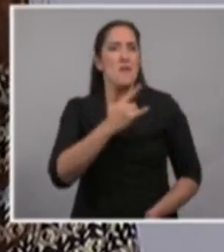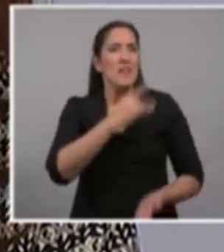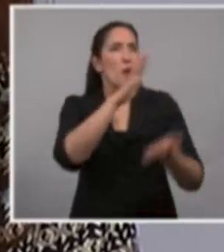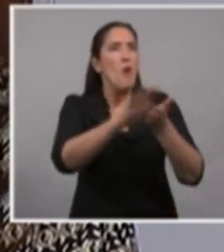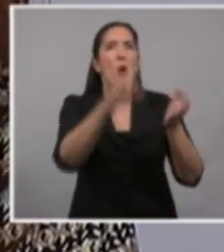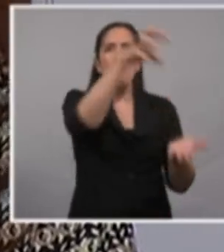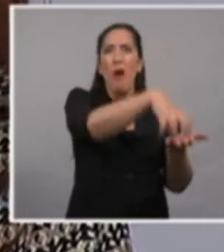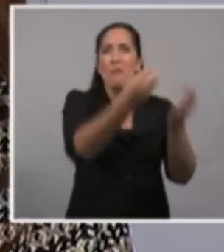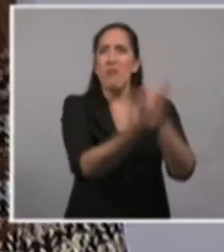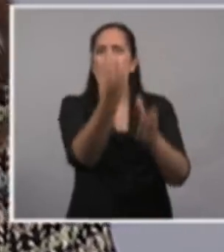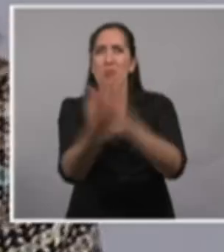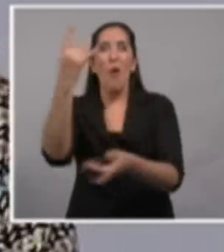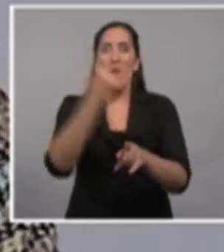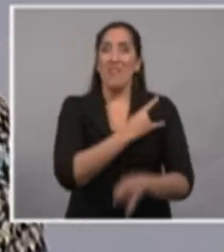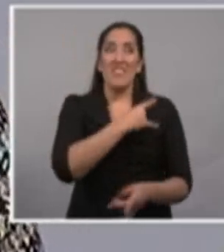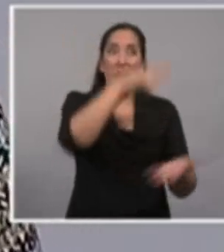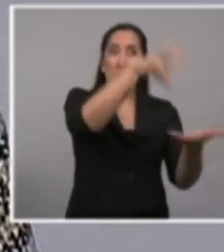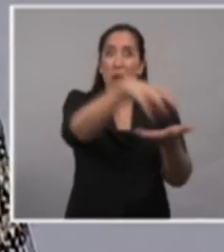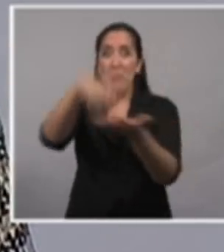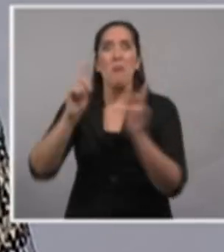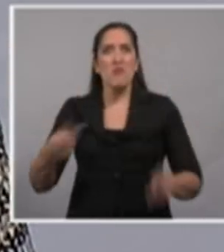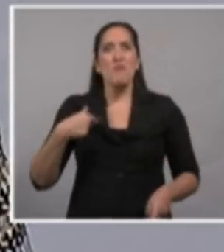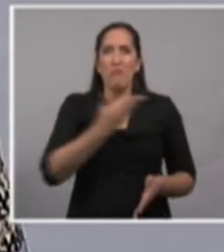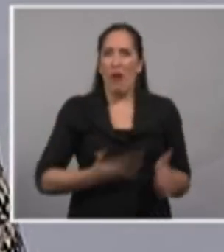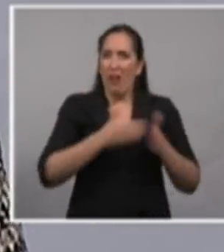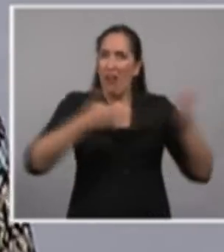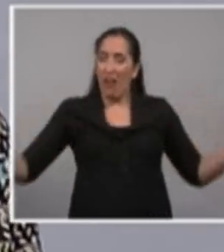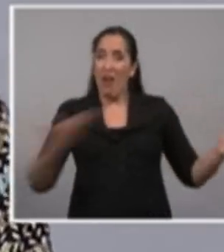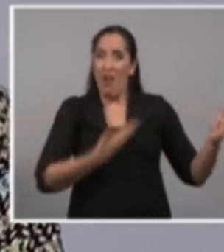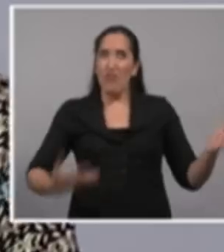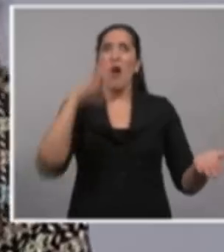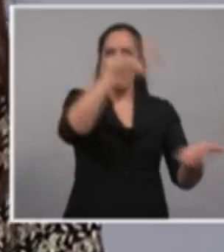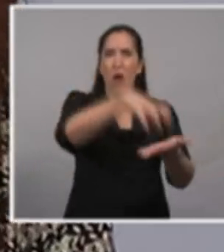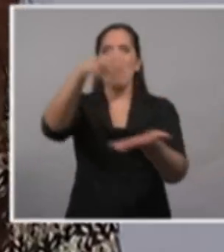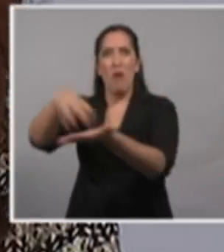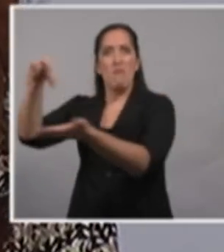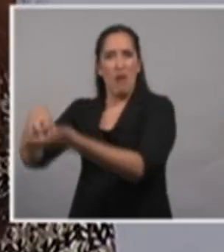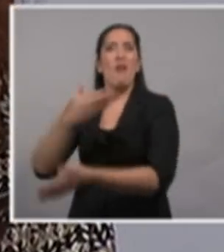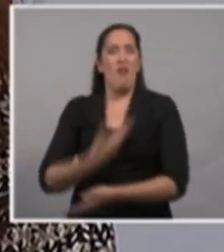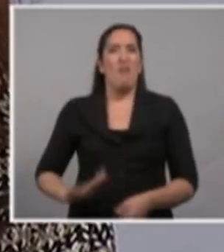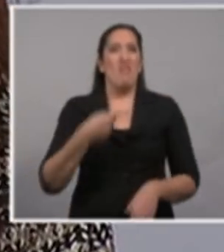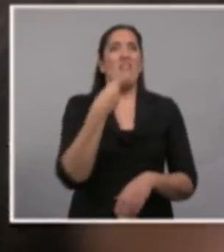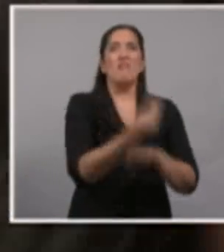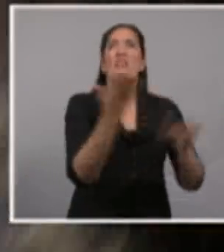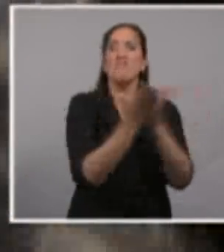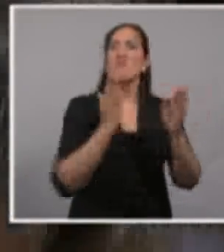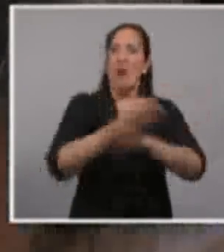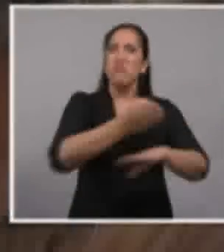universidades públicas también creadas durante nuestra gestión. ¿Cuántas cosas,